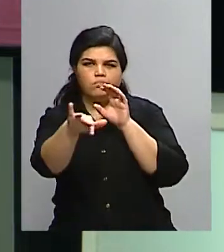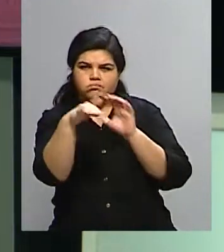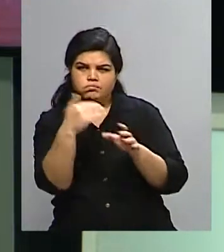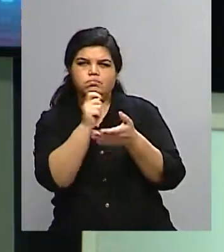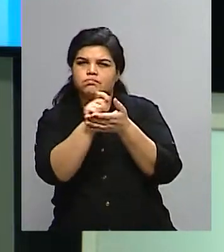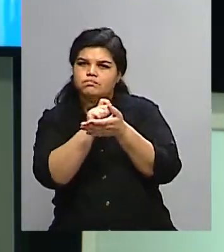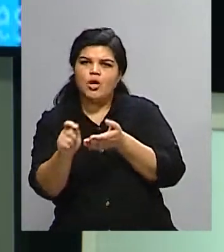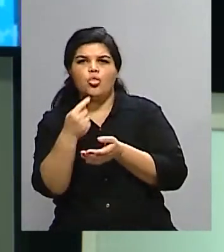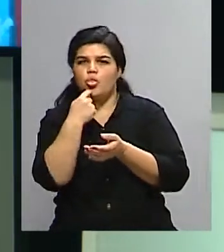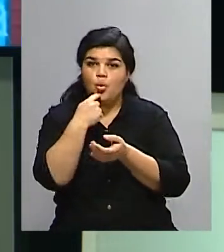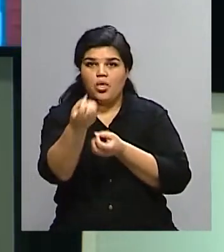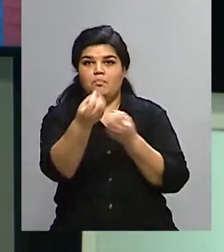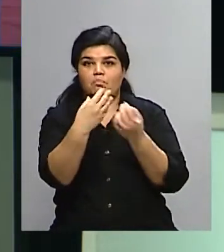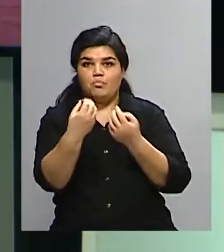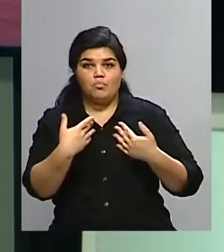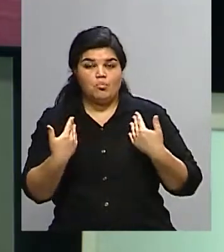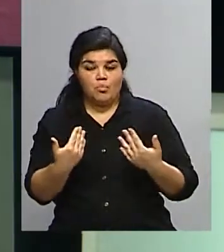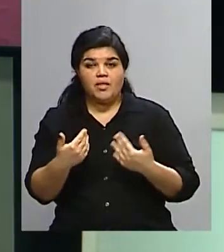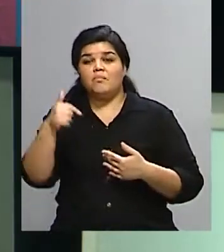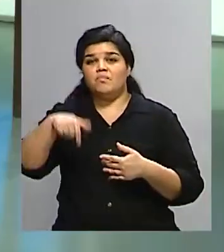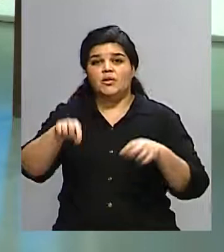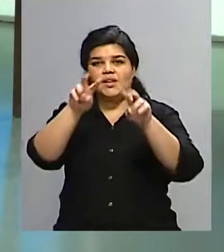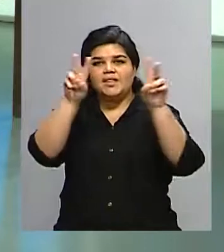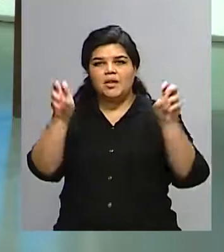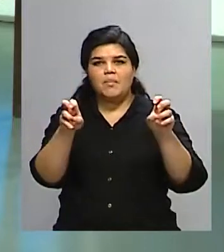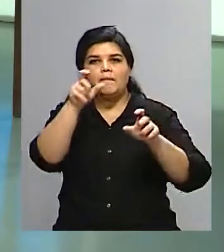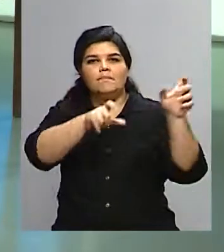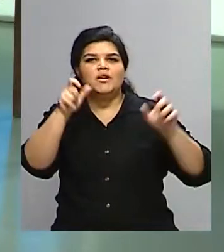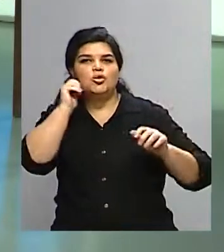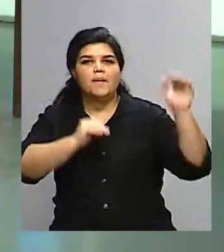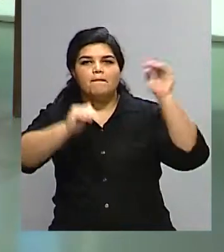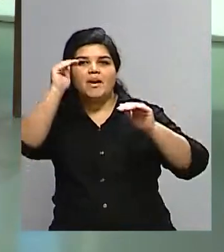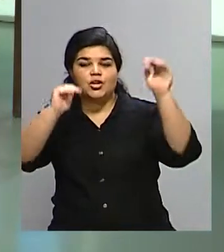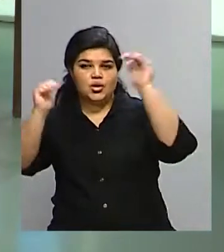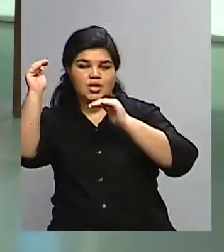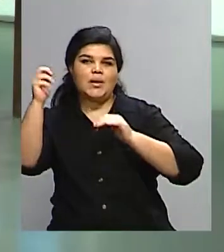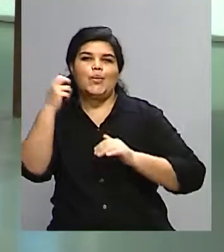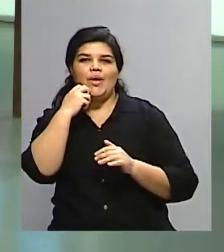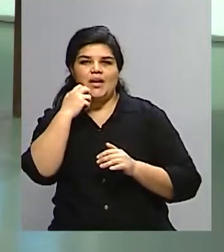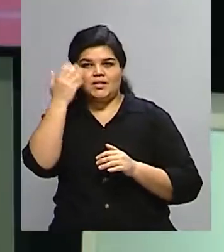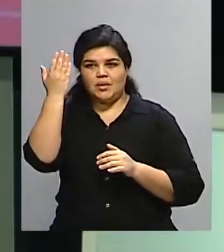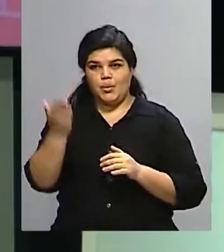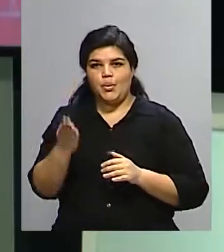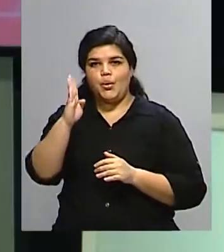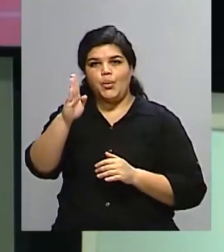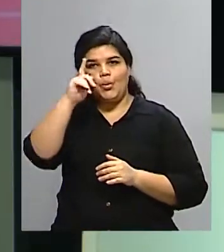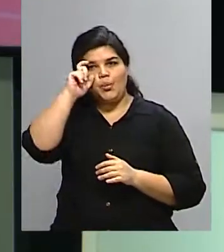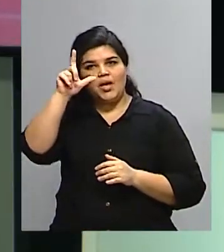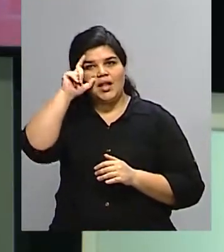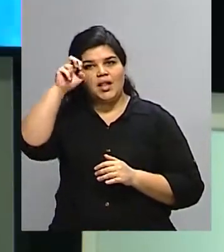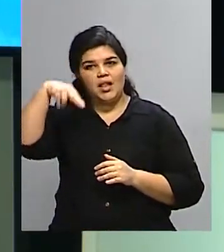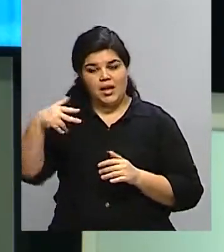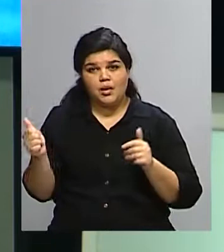inquietudes. Seguimos hablando de personas mayores, vejeces, con Belén Álvarez Vargas, que es politóloga y directora del Centro de Estudios